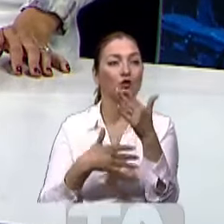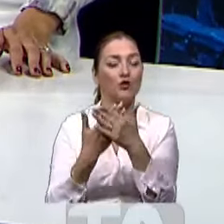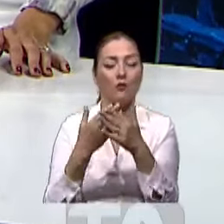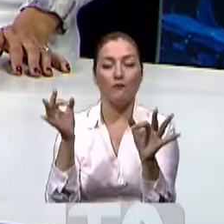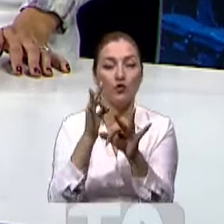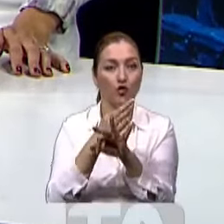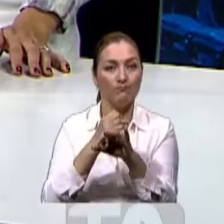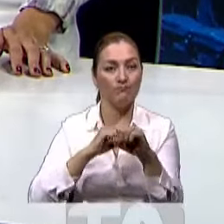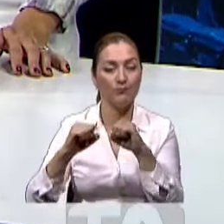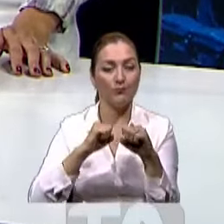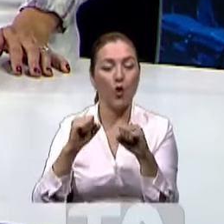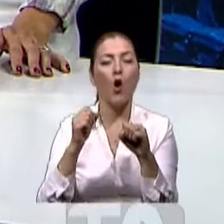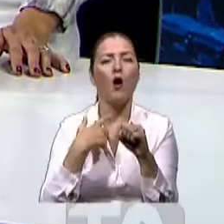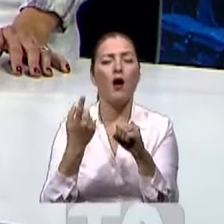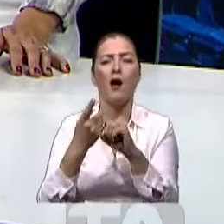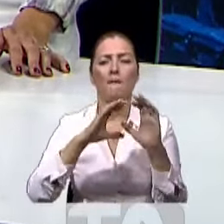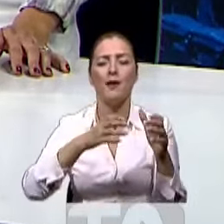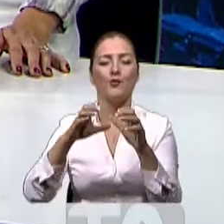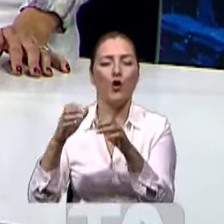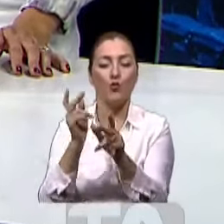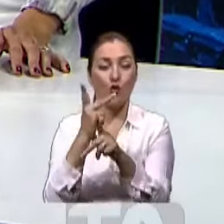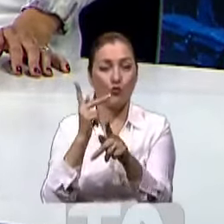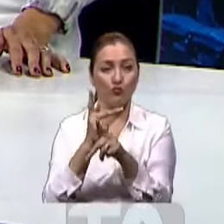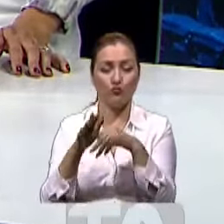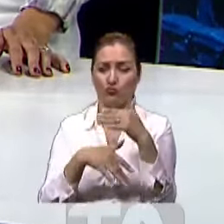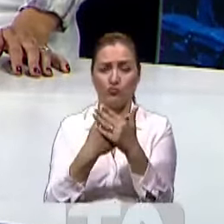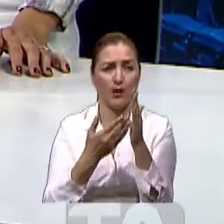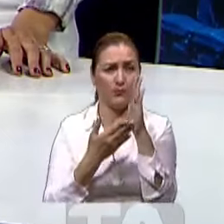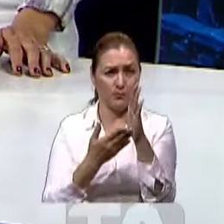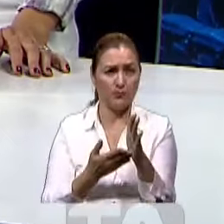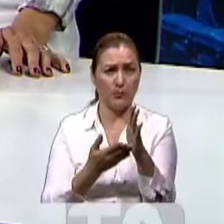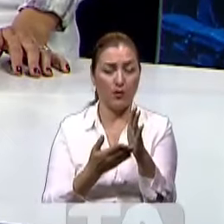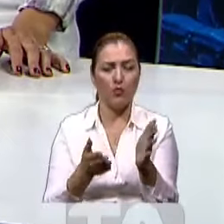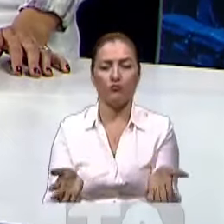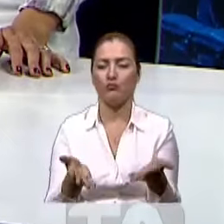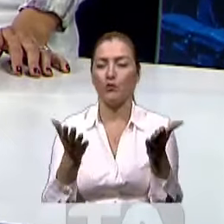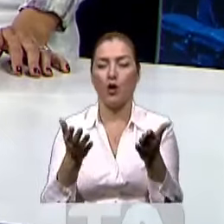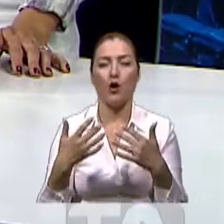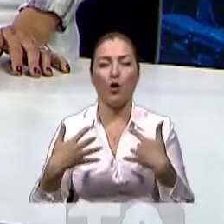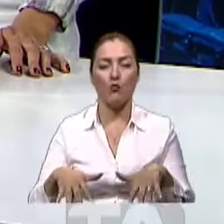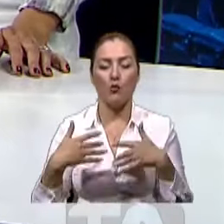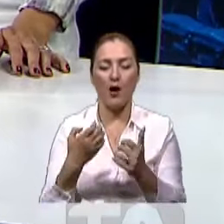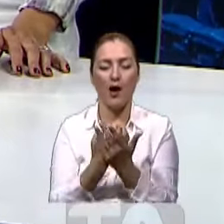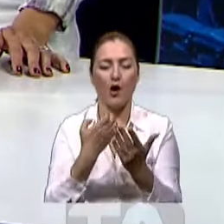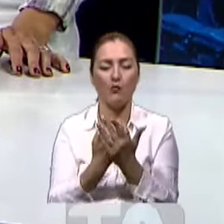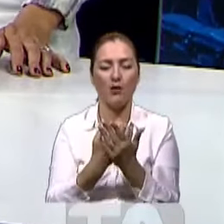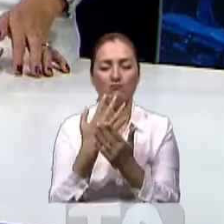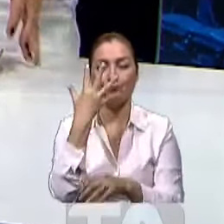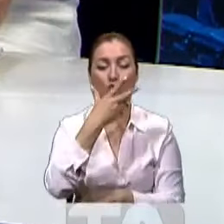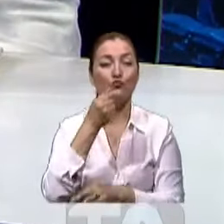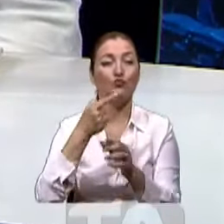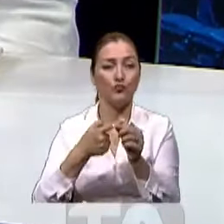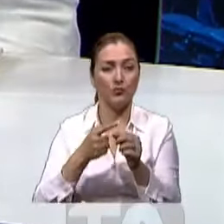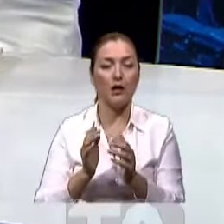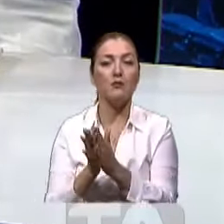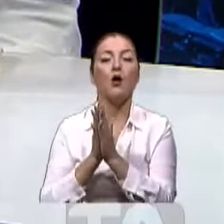sigan funcionando. Y es que los sectores productivos y empresariales emitieron un manifiesto para incentivar precisamente esto, la reactivación económica de nuestro lindo Quito. Y entre